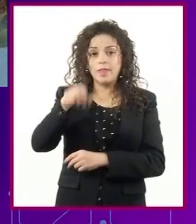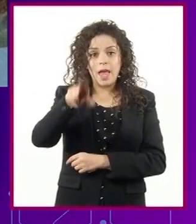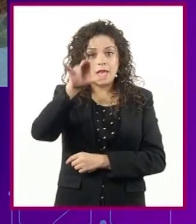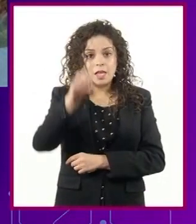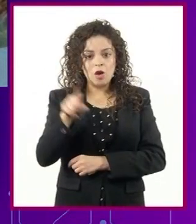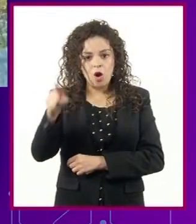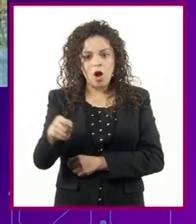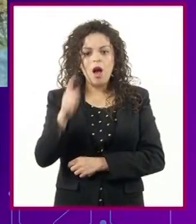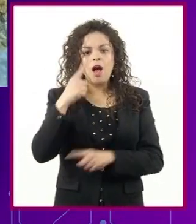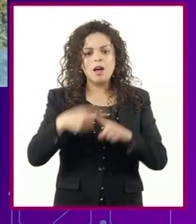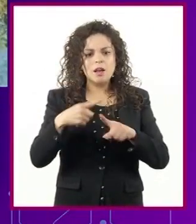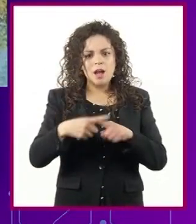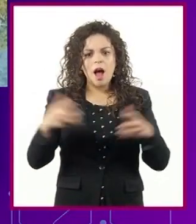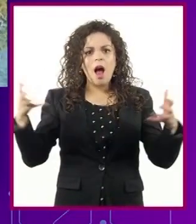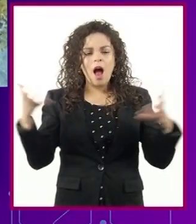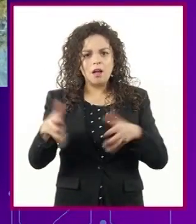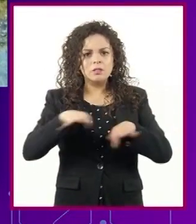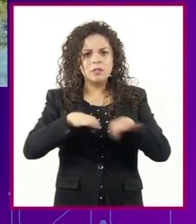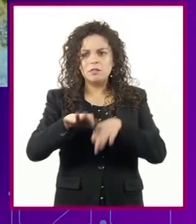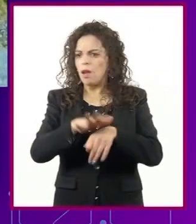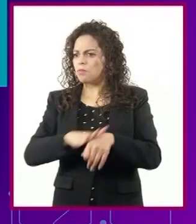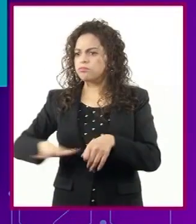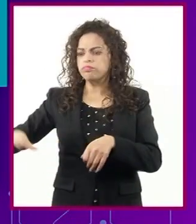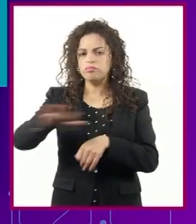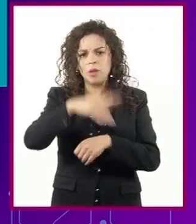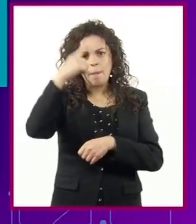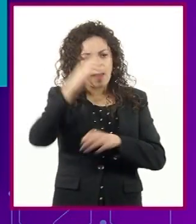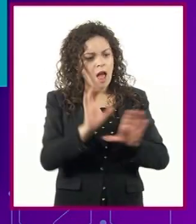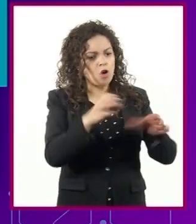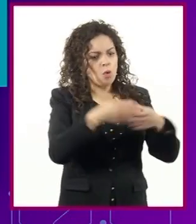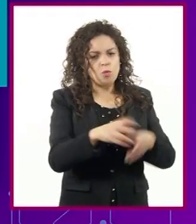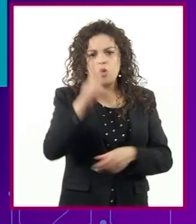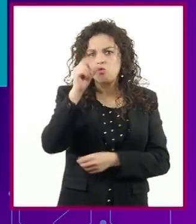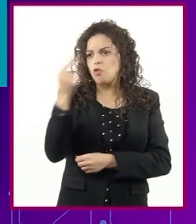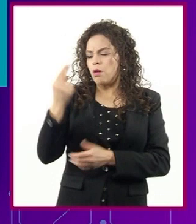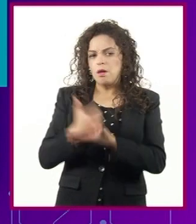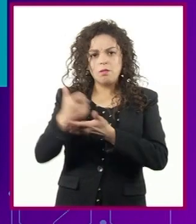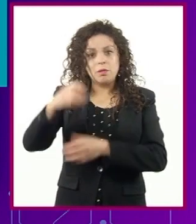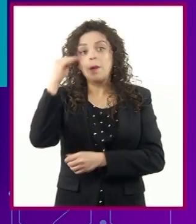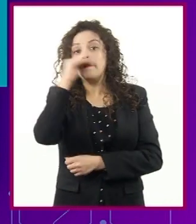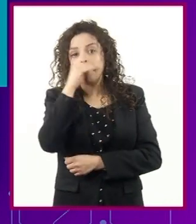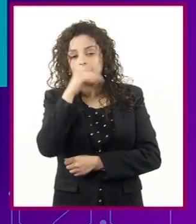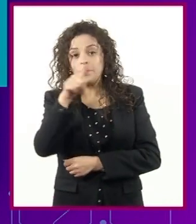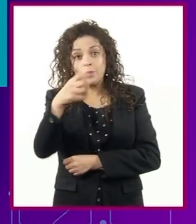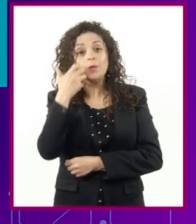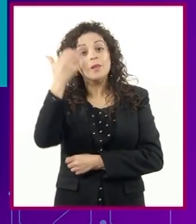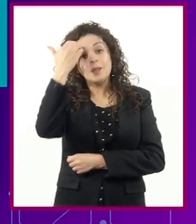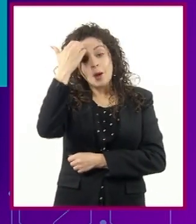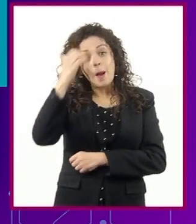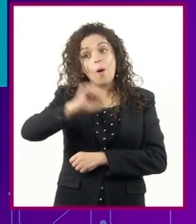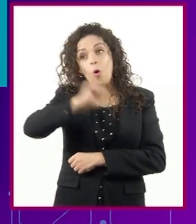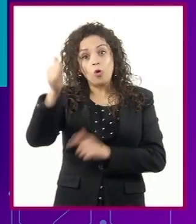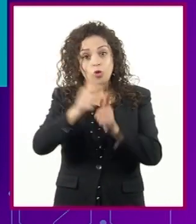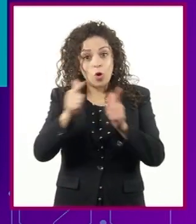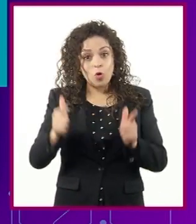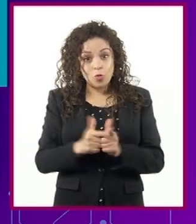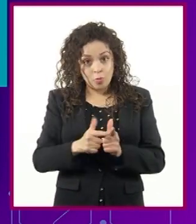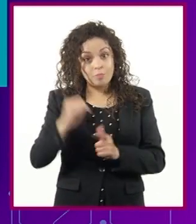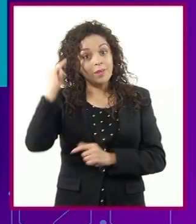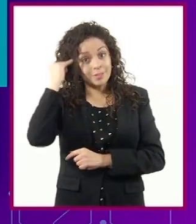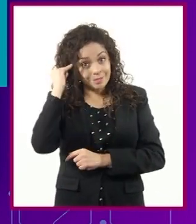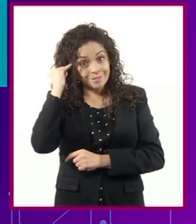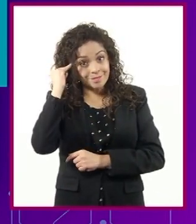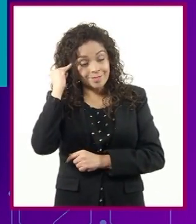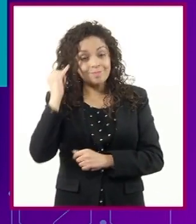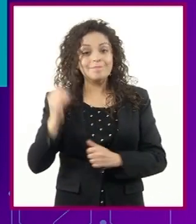realizan sin costo para la comunidad. ¿Te gustaría conocer otros grupos étnicos? ¡Ay, qué